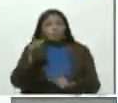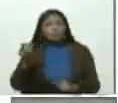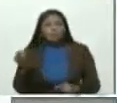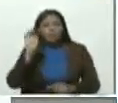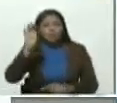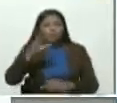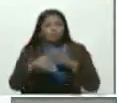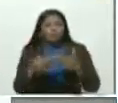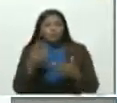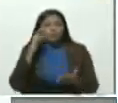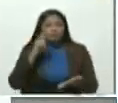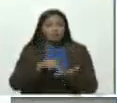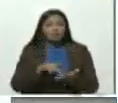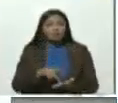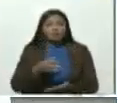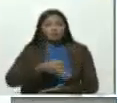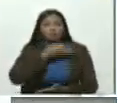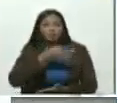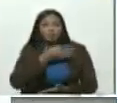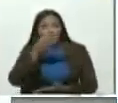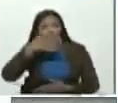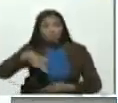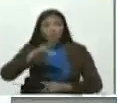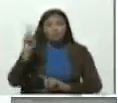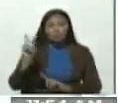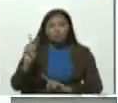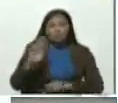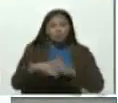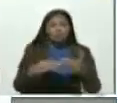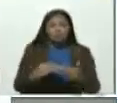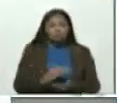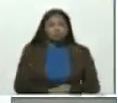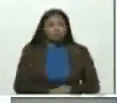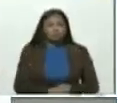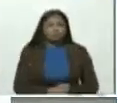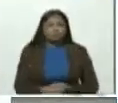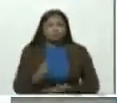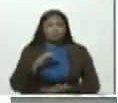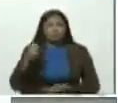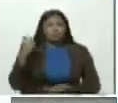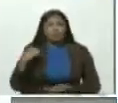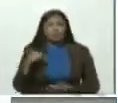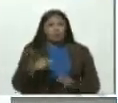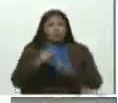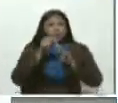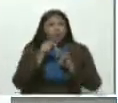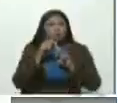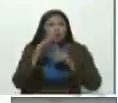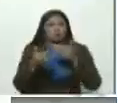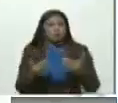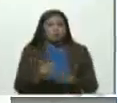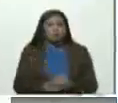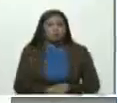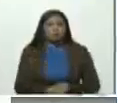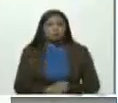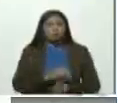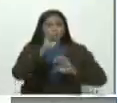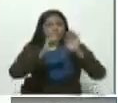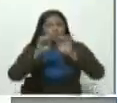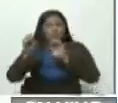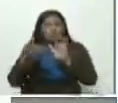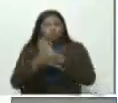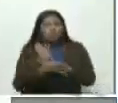país, representantes de la sociedad, del pueblo venezolano, que tienen que ser elegidos, seleccionados, evaluados para